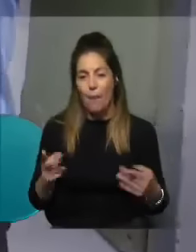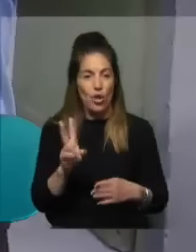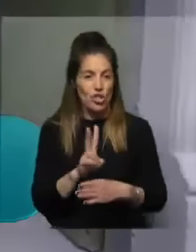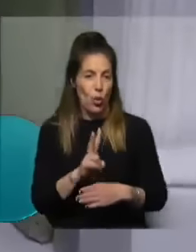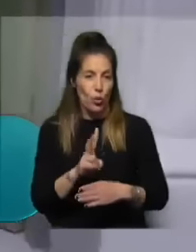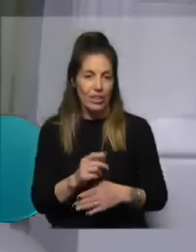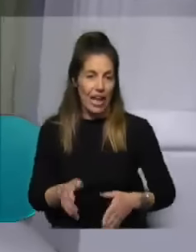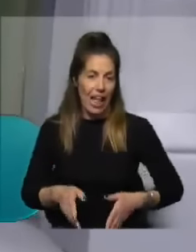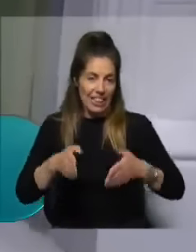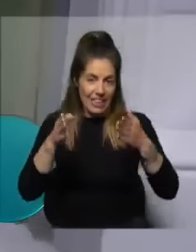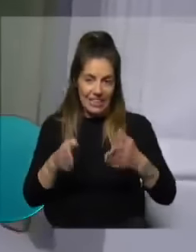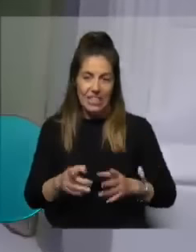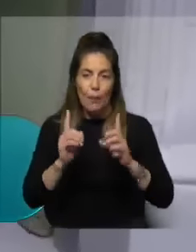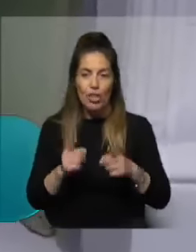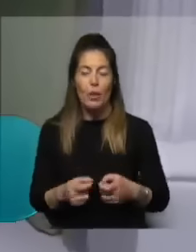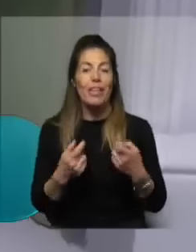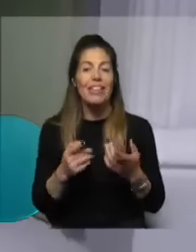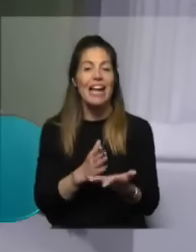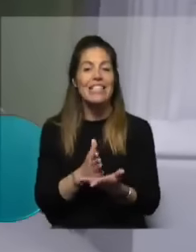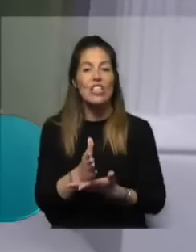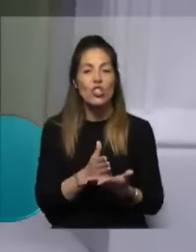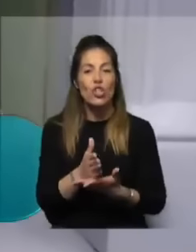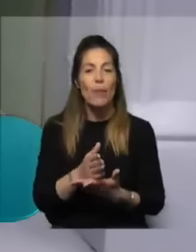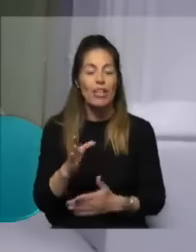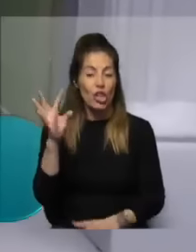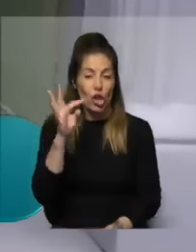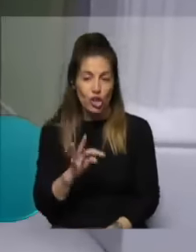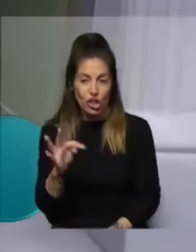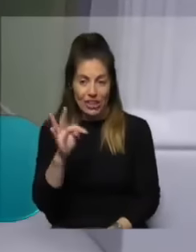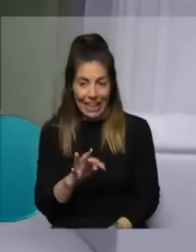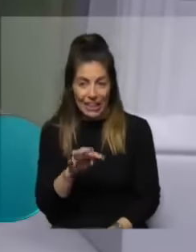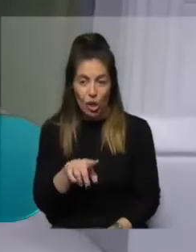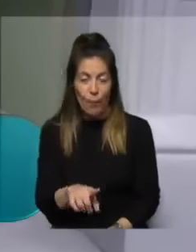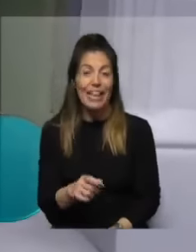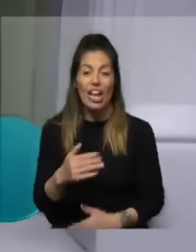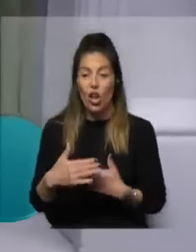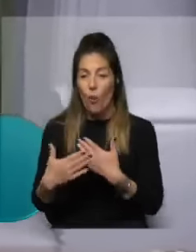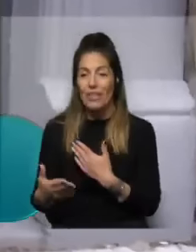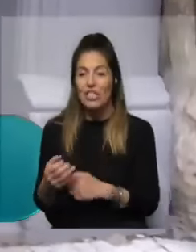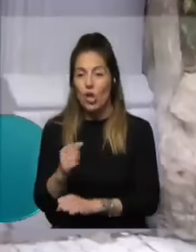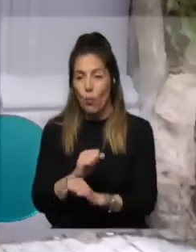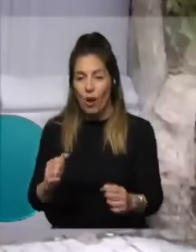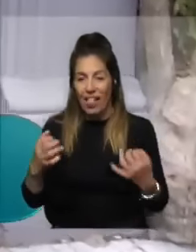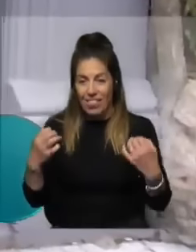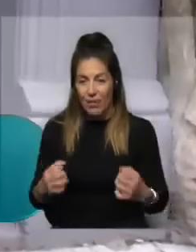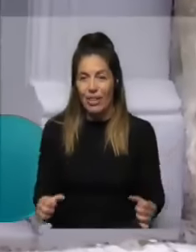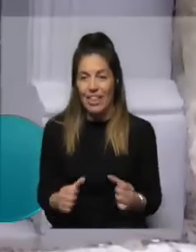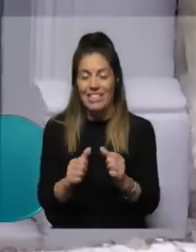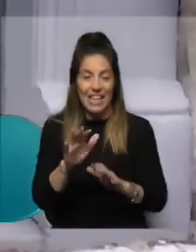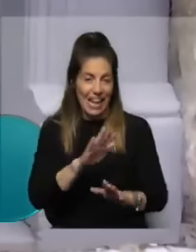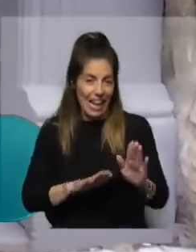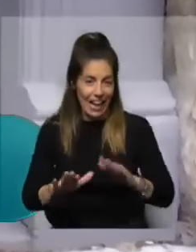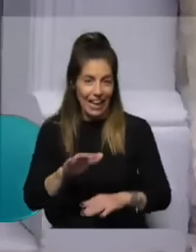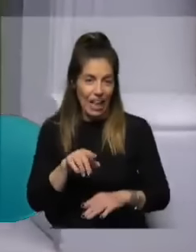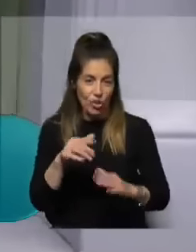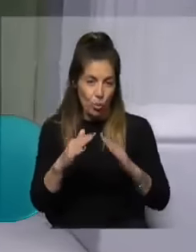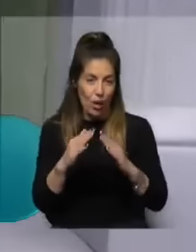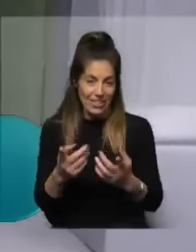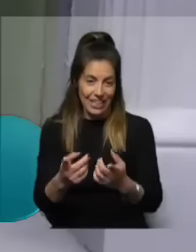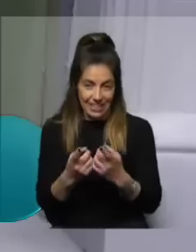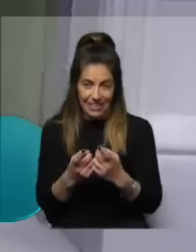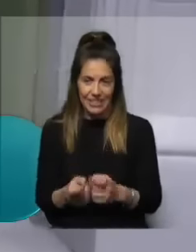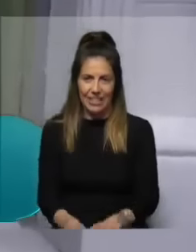edilicia, pero también brinda asesoramiento técnico para que los vecinos puedan realmente realizar las refacciones que sus casas